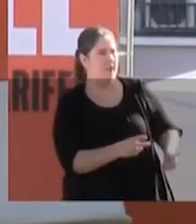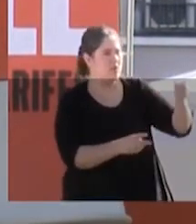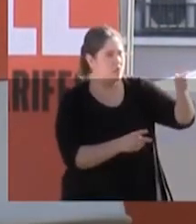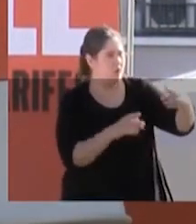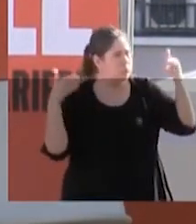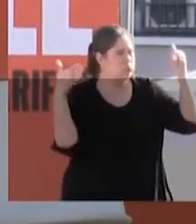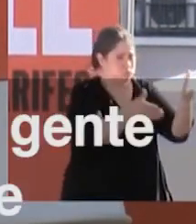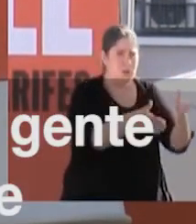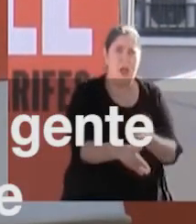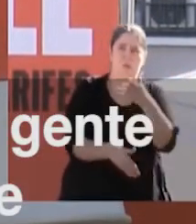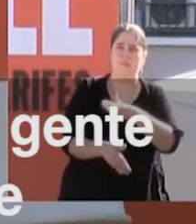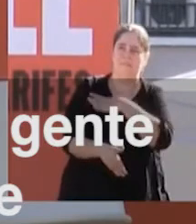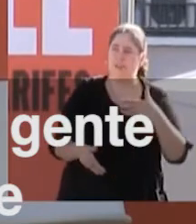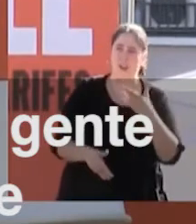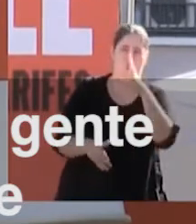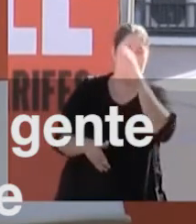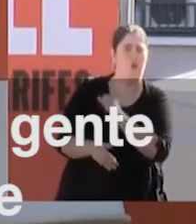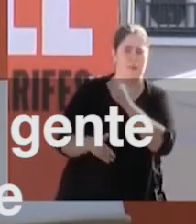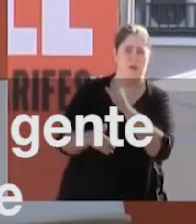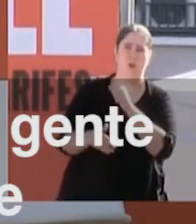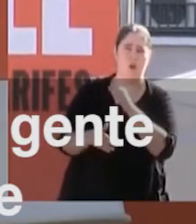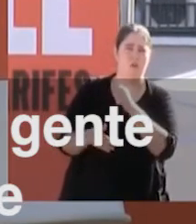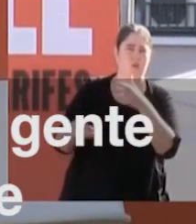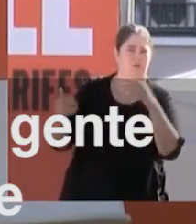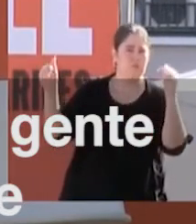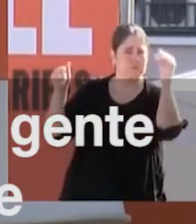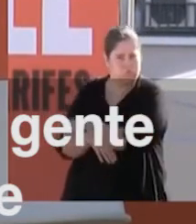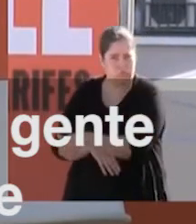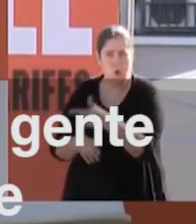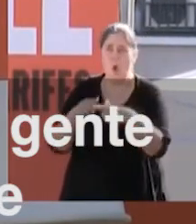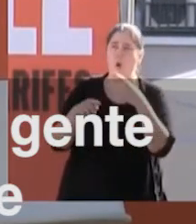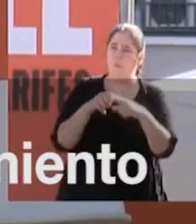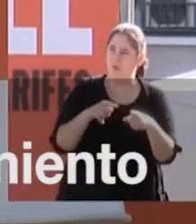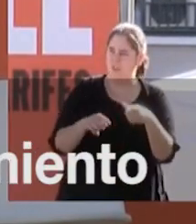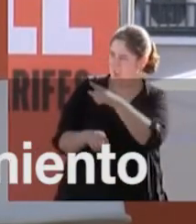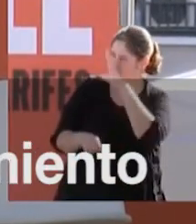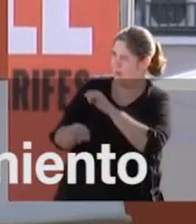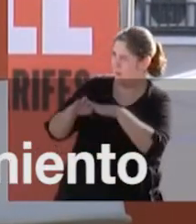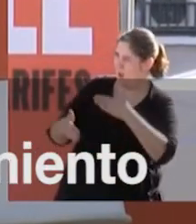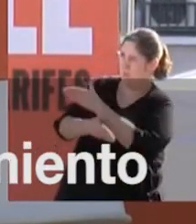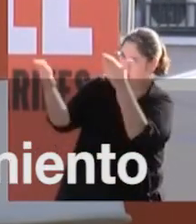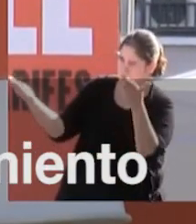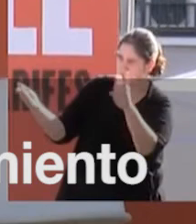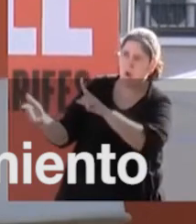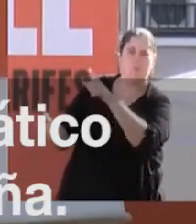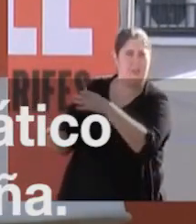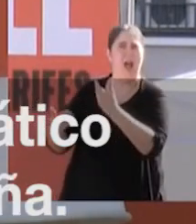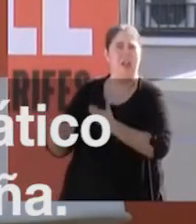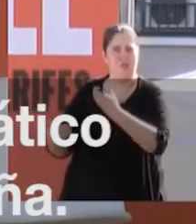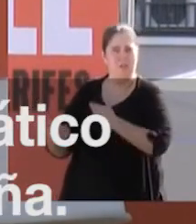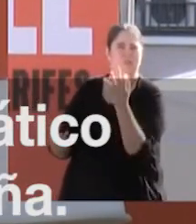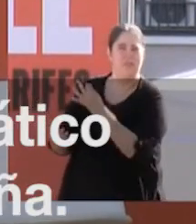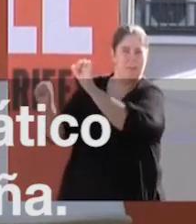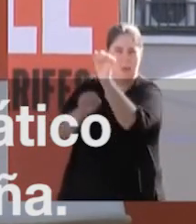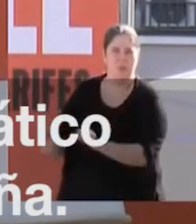gobierno municipal porque no consienten que haya gente que gobierna para la gente y hay que proteger ese ayuntamiento que es un